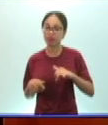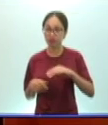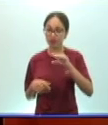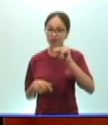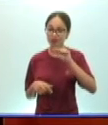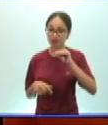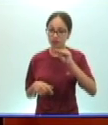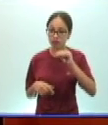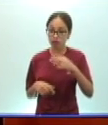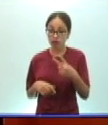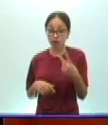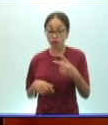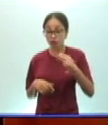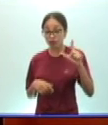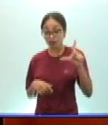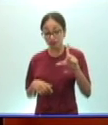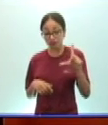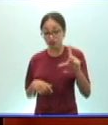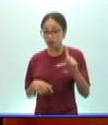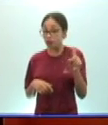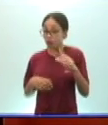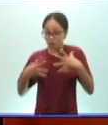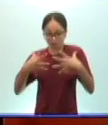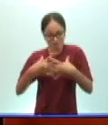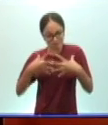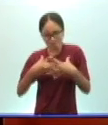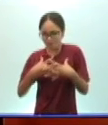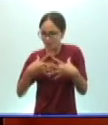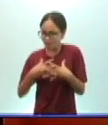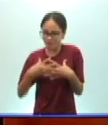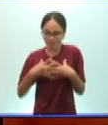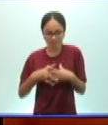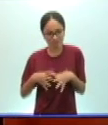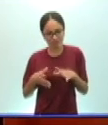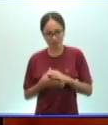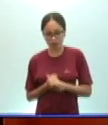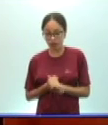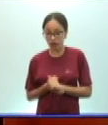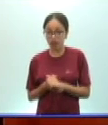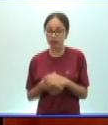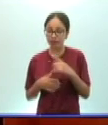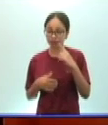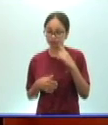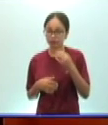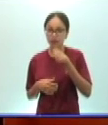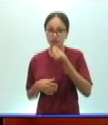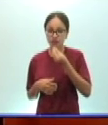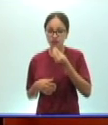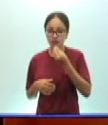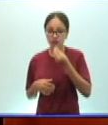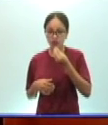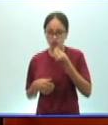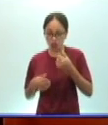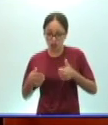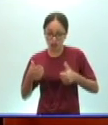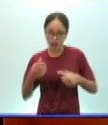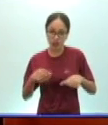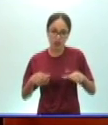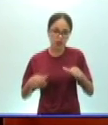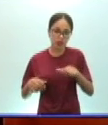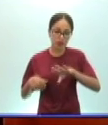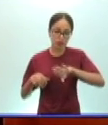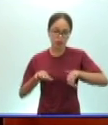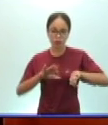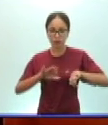dos líquidos que son no miscibles entre sí y por tanto podemos aplicar la operación de decantación. Es una